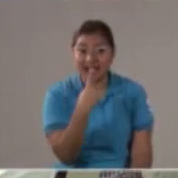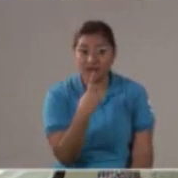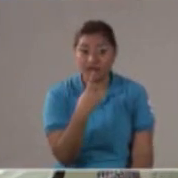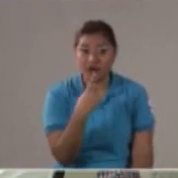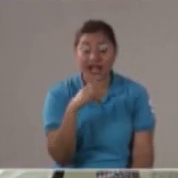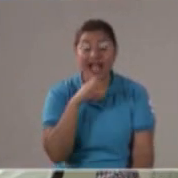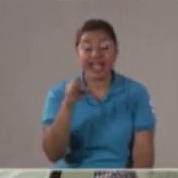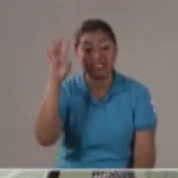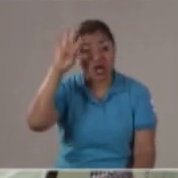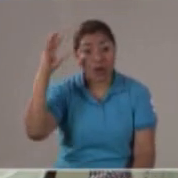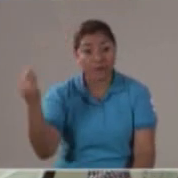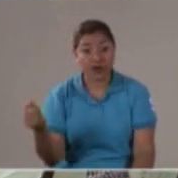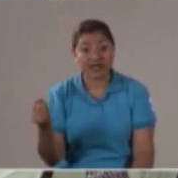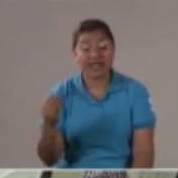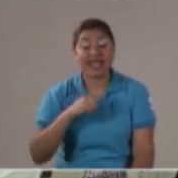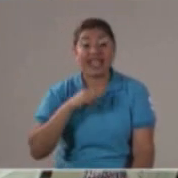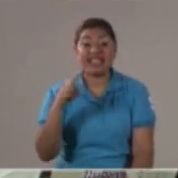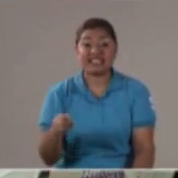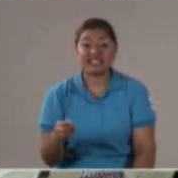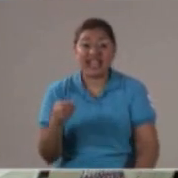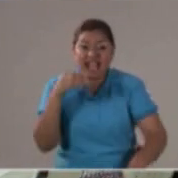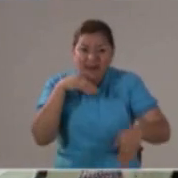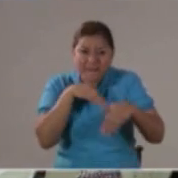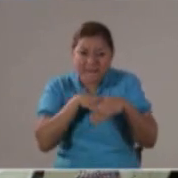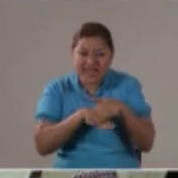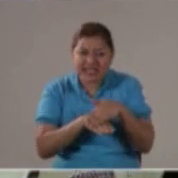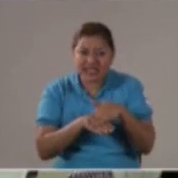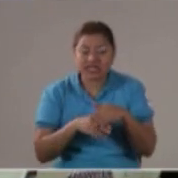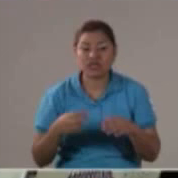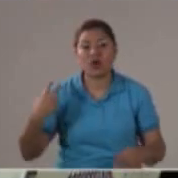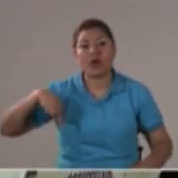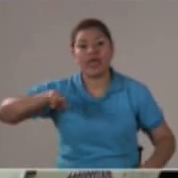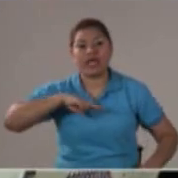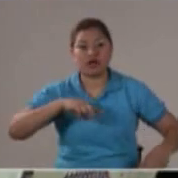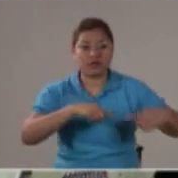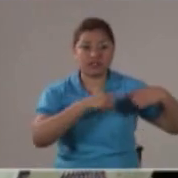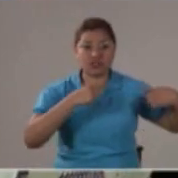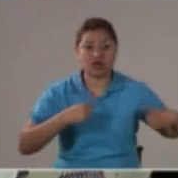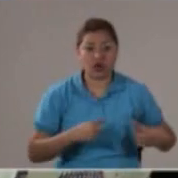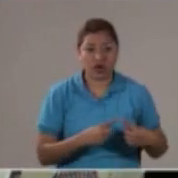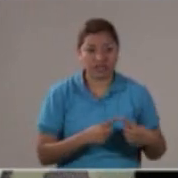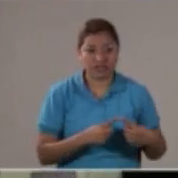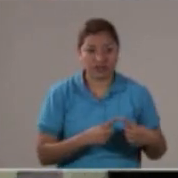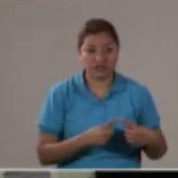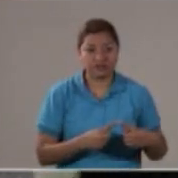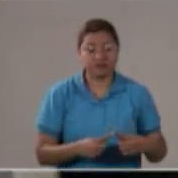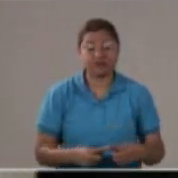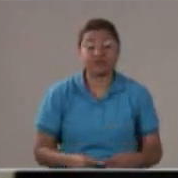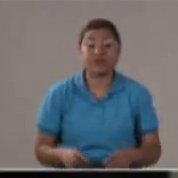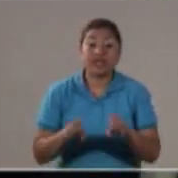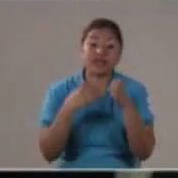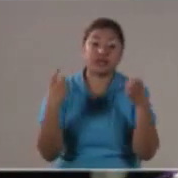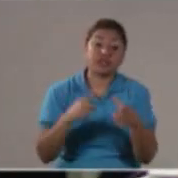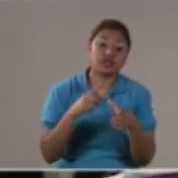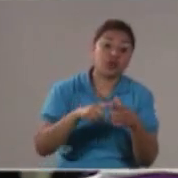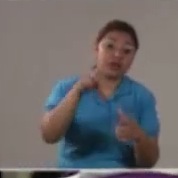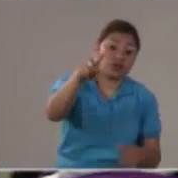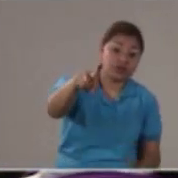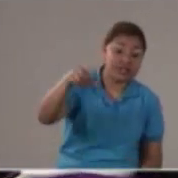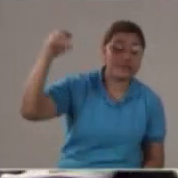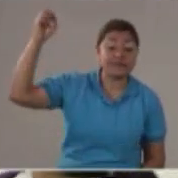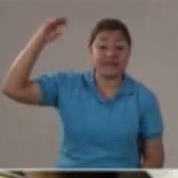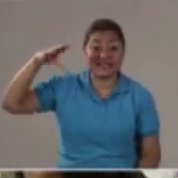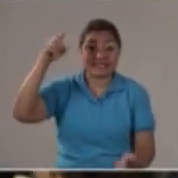es porque está anidado en nuestro corazón. ¿Sí o no? Entonces cuando usted va a bendecir en medio de la Santa